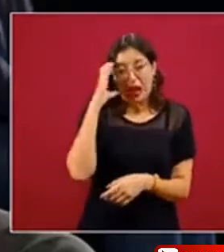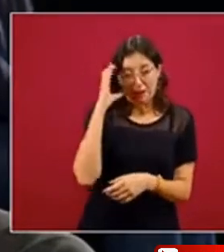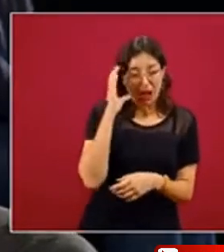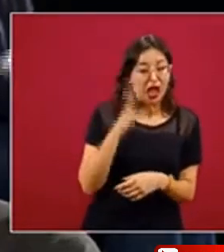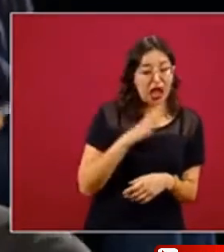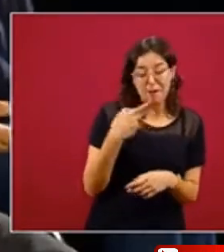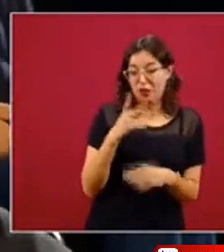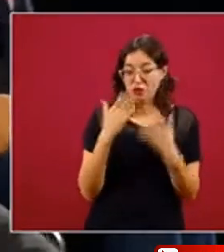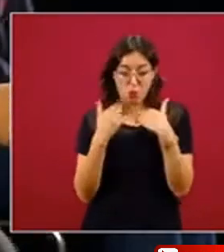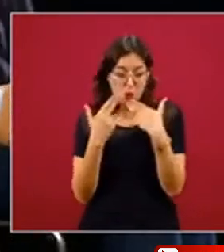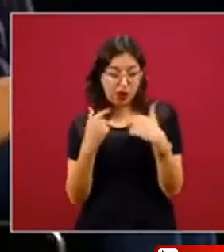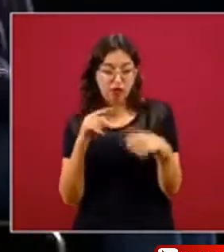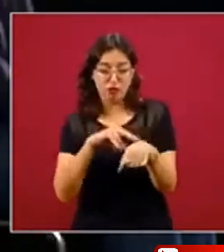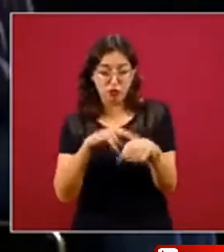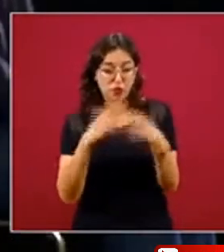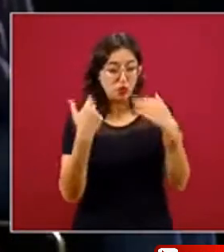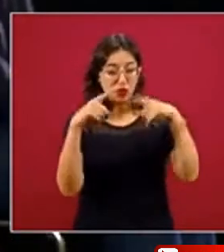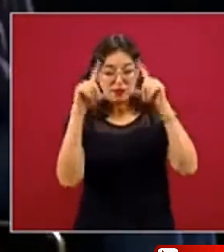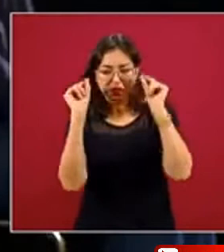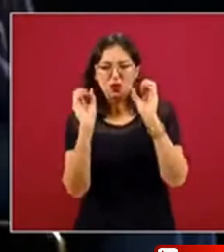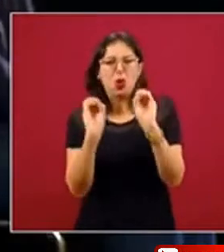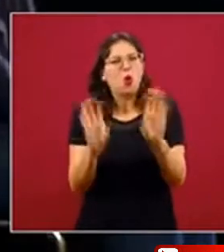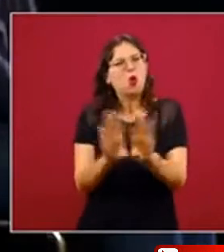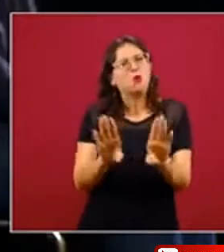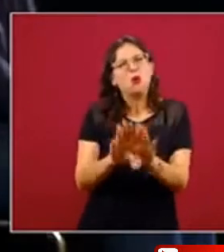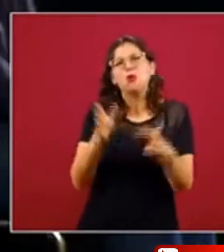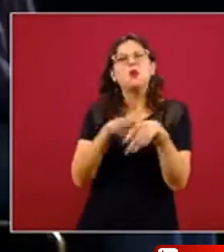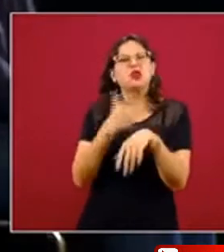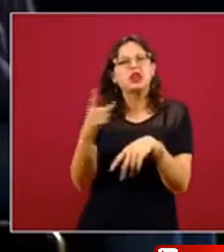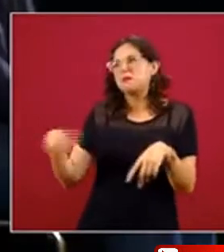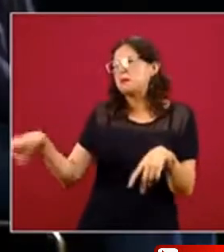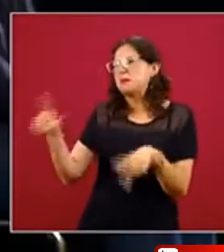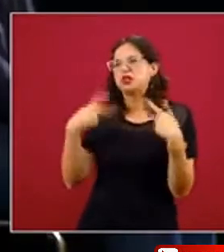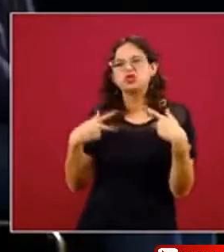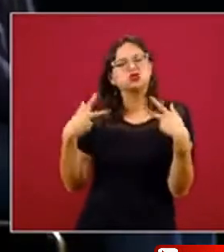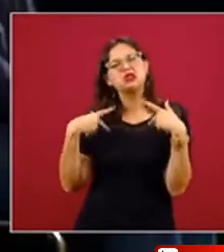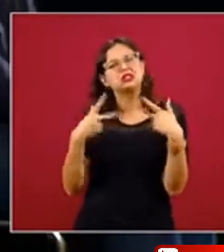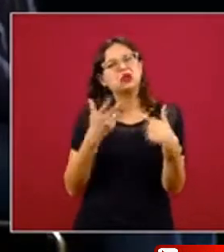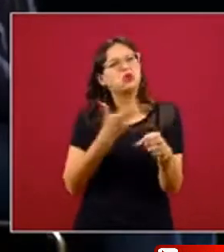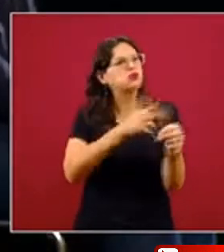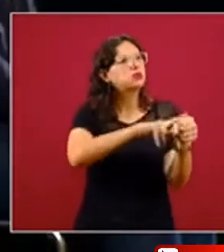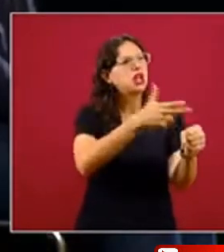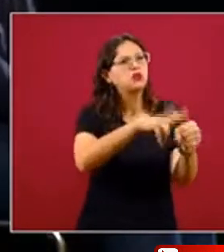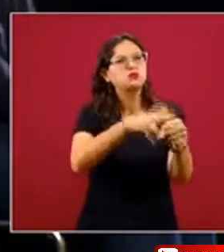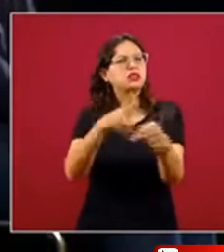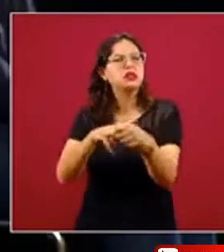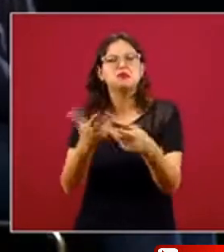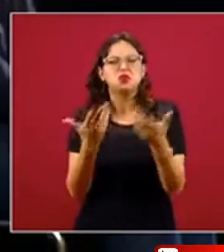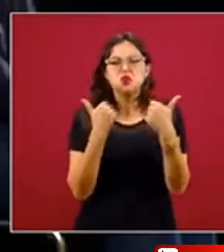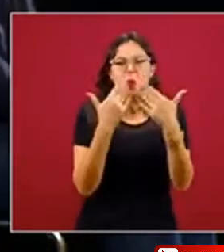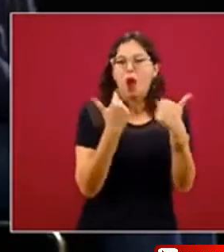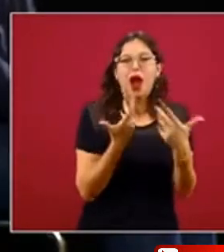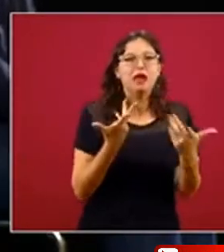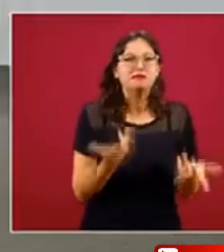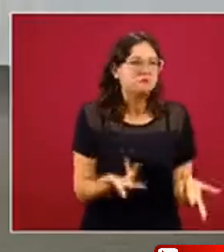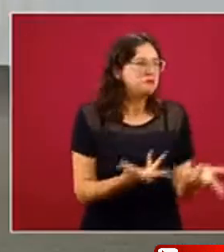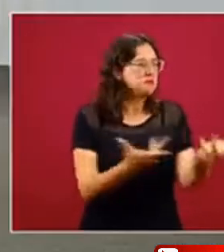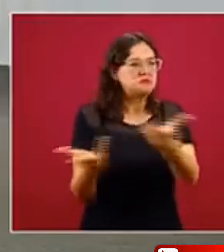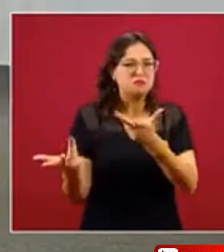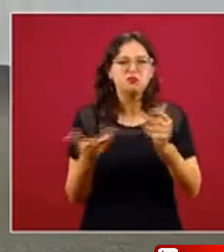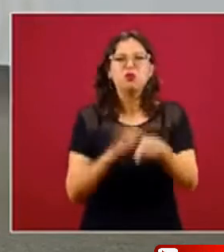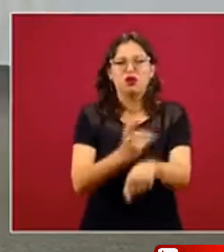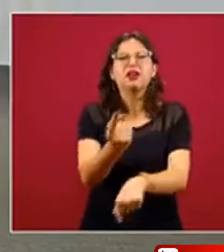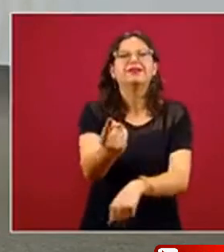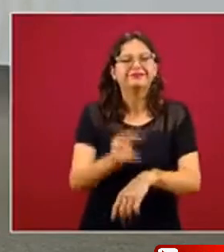se debe a que la gente no esté encontrando, o que haya gente que no esté encontrando fácilmente un hospital donde